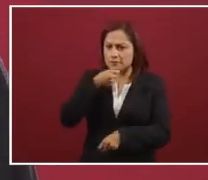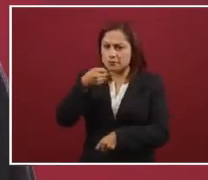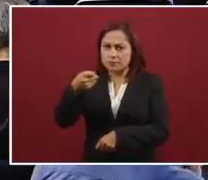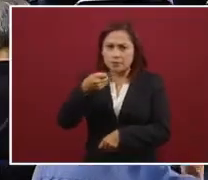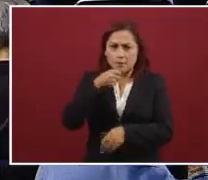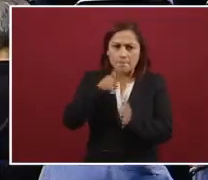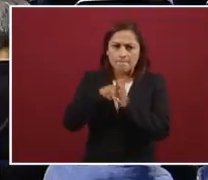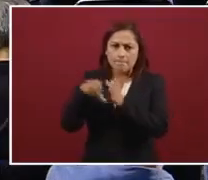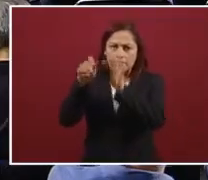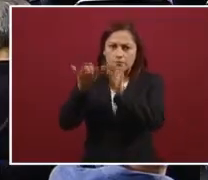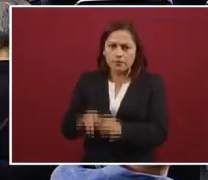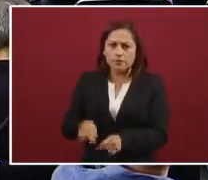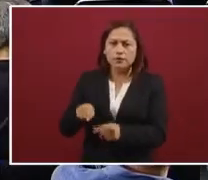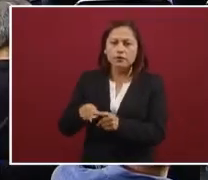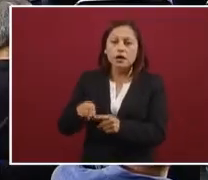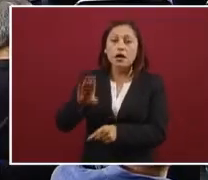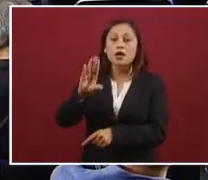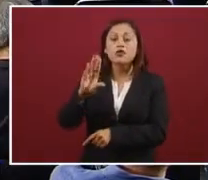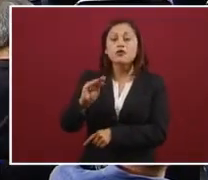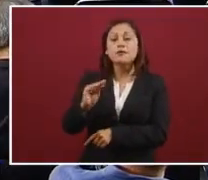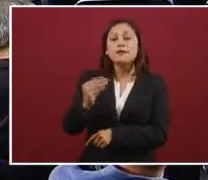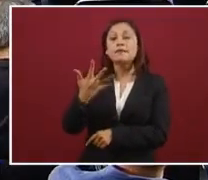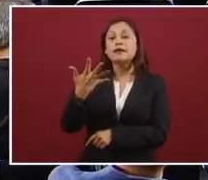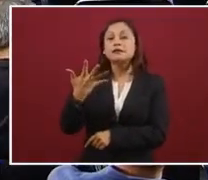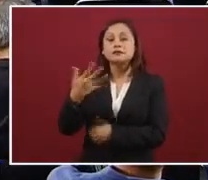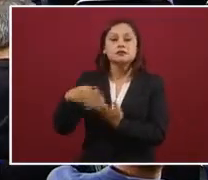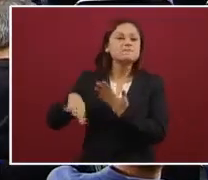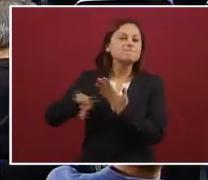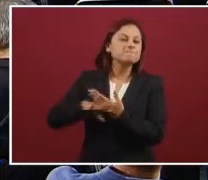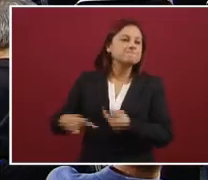95 en contra. Hoy